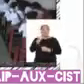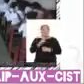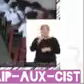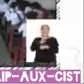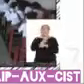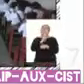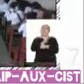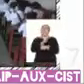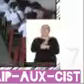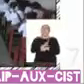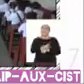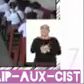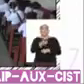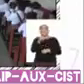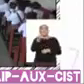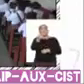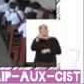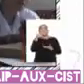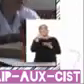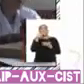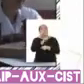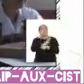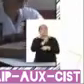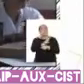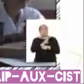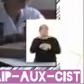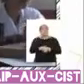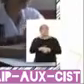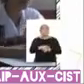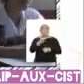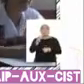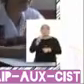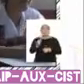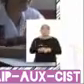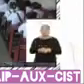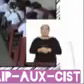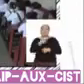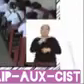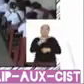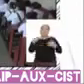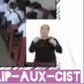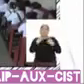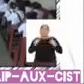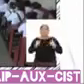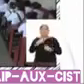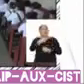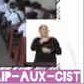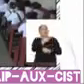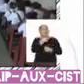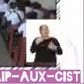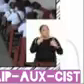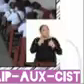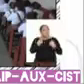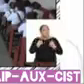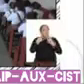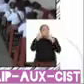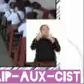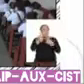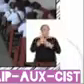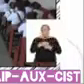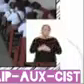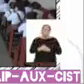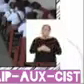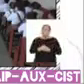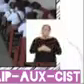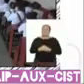Veterinaria. Ajá, veterinaria. ¿Y por qué quieres estudiar veterinaria? Porque, no sé, me gustan los animales. ¿Te gustan los animales? Muy bien.